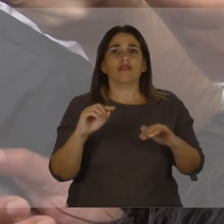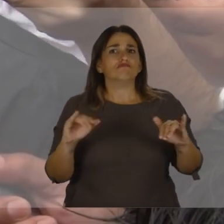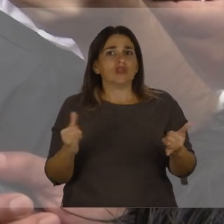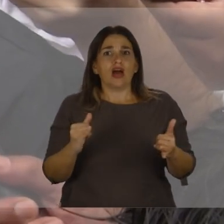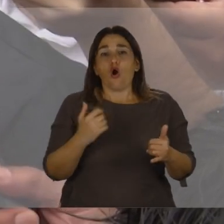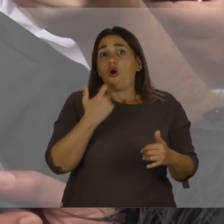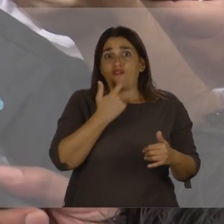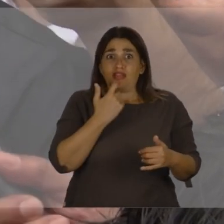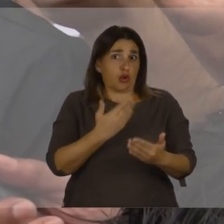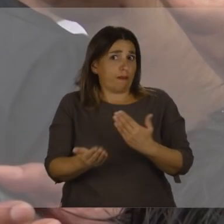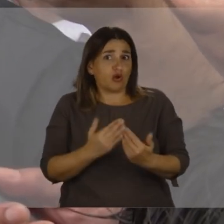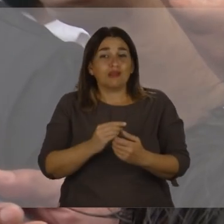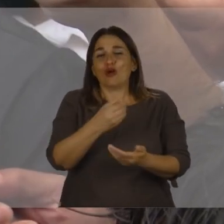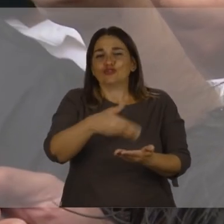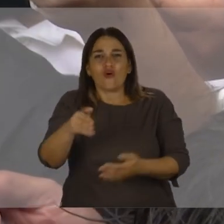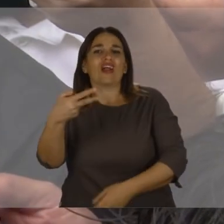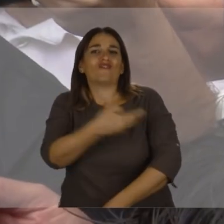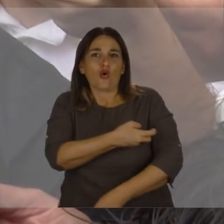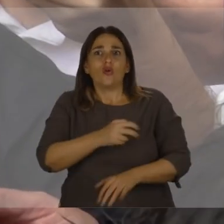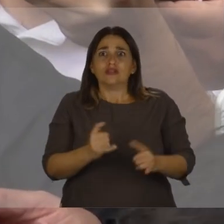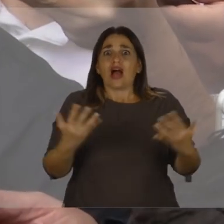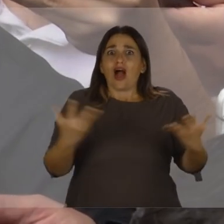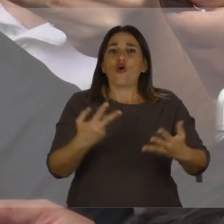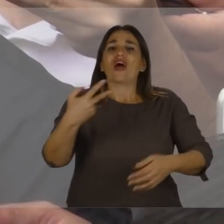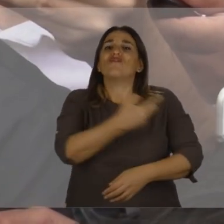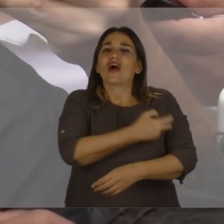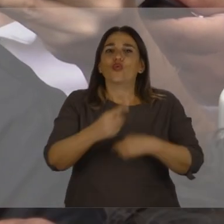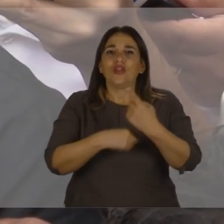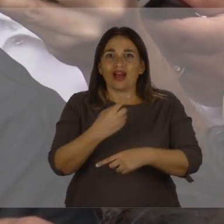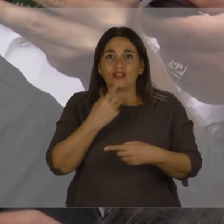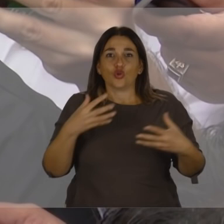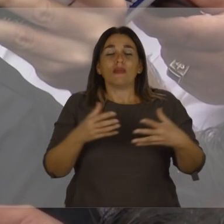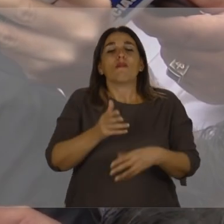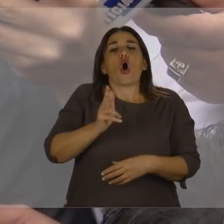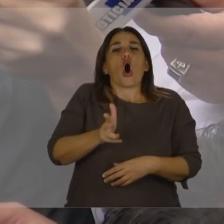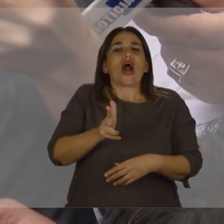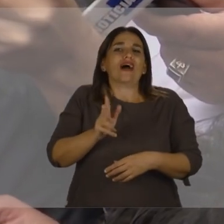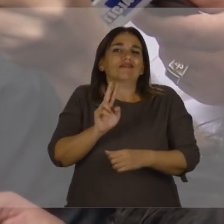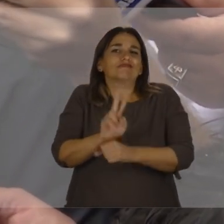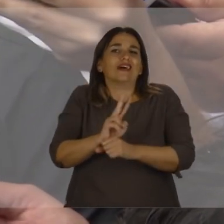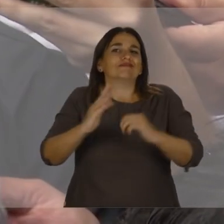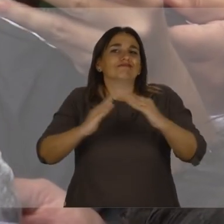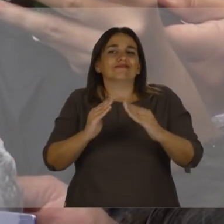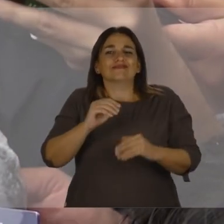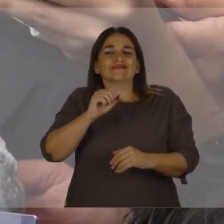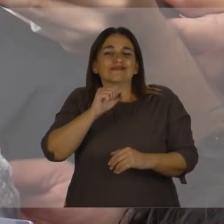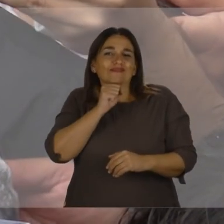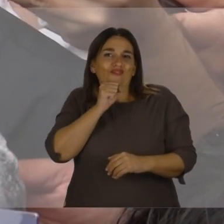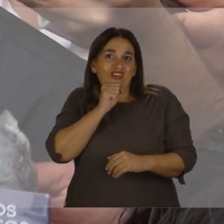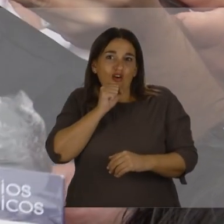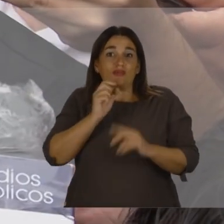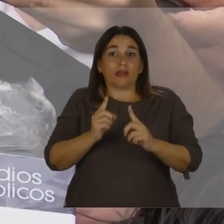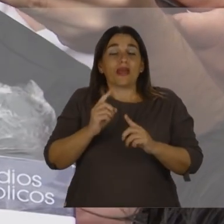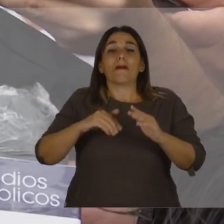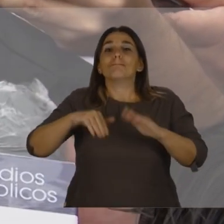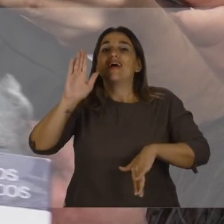o mejor dicho, aún no terminado porque sobraban vacunas, estamos vacunando a los LPM, los hogares ancianos, y estamos vacunando